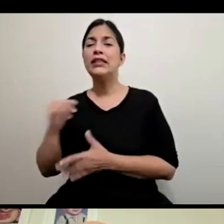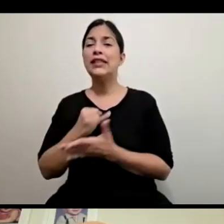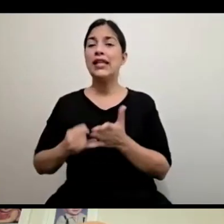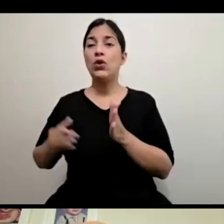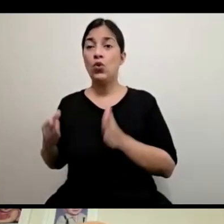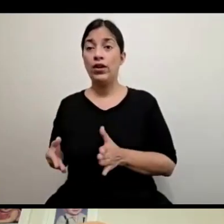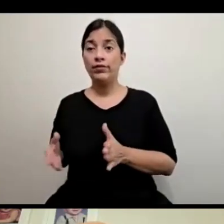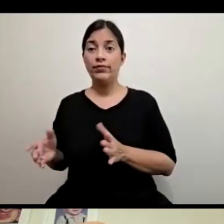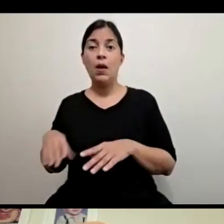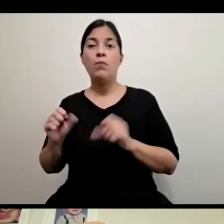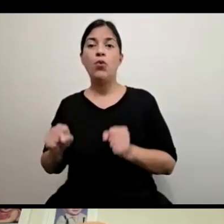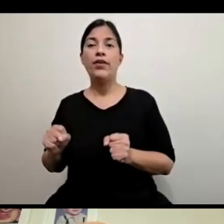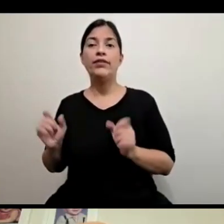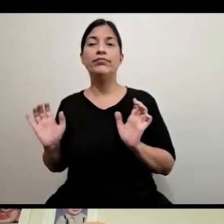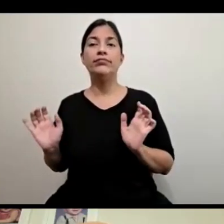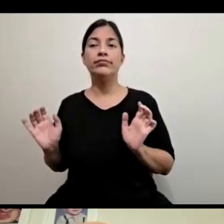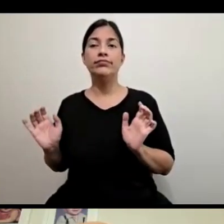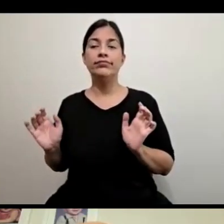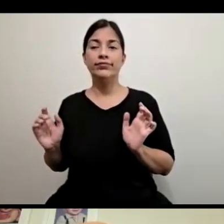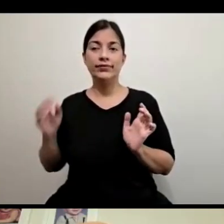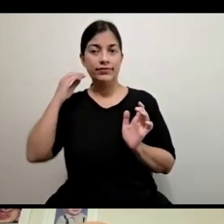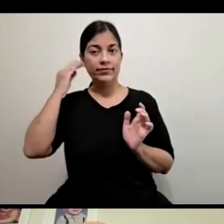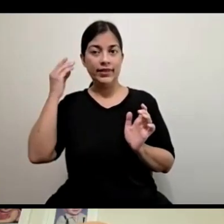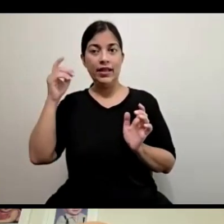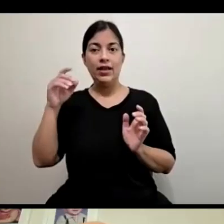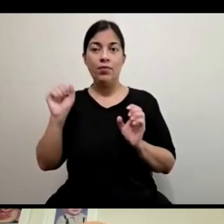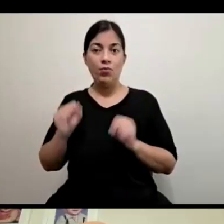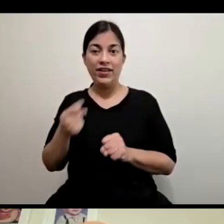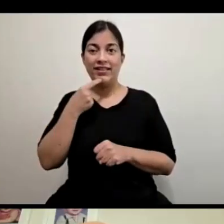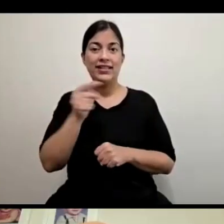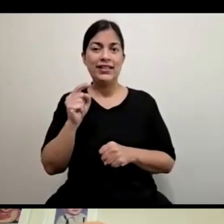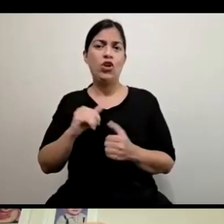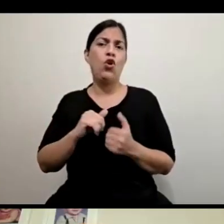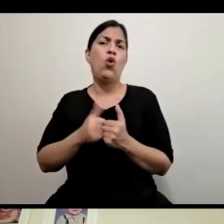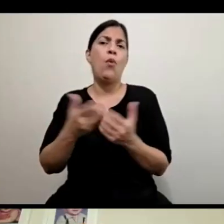ellos tienen la capacidad de decidir cómo ellos quieren su luz,